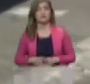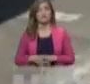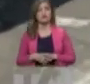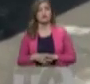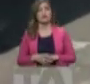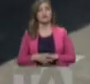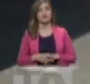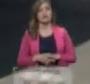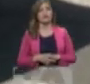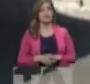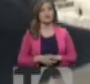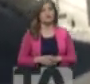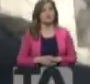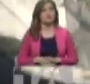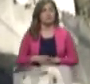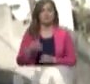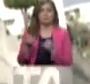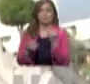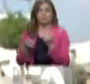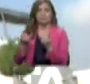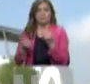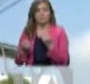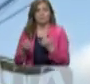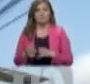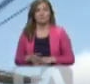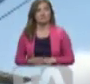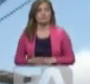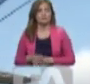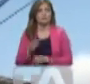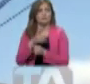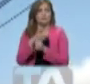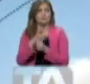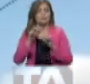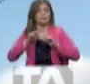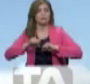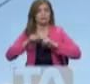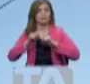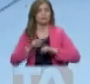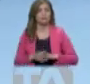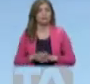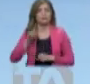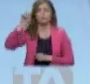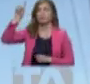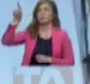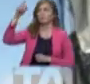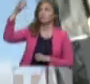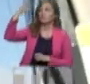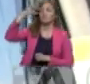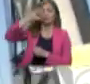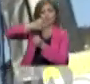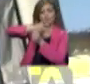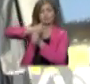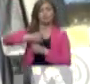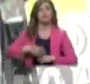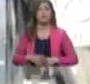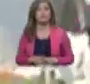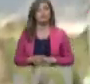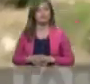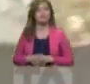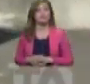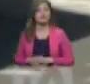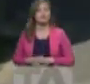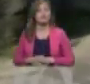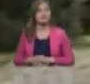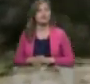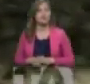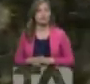existe maleza en las calzadas, suciedad. Ahí estamos viendo, yo no sé si la cámara puede por el sol, si podemos graficar, Germán, esta parte de